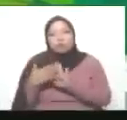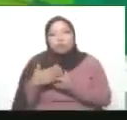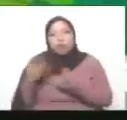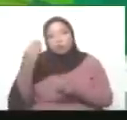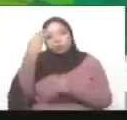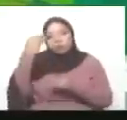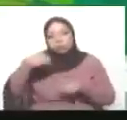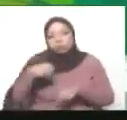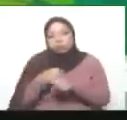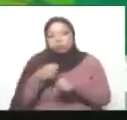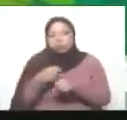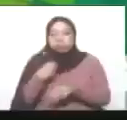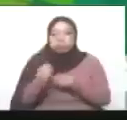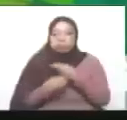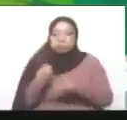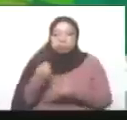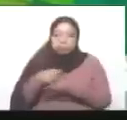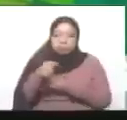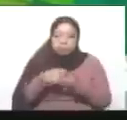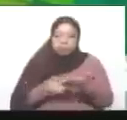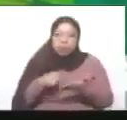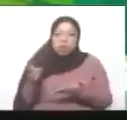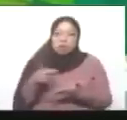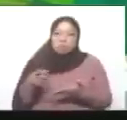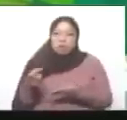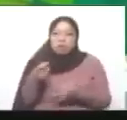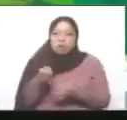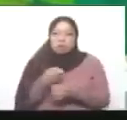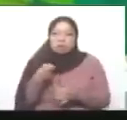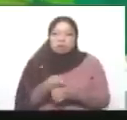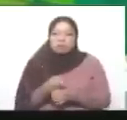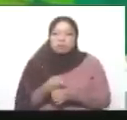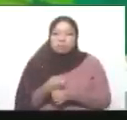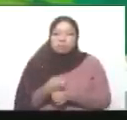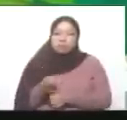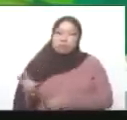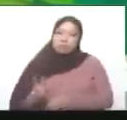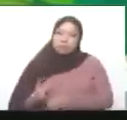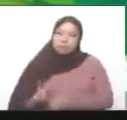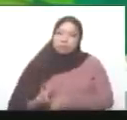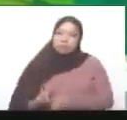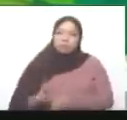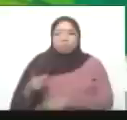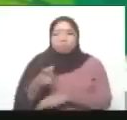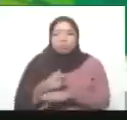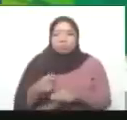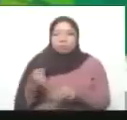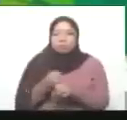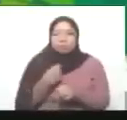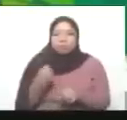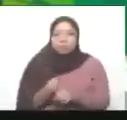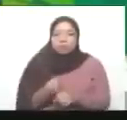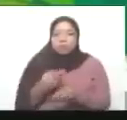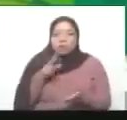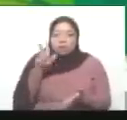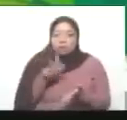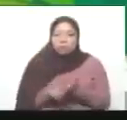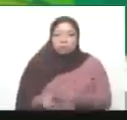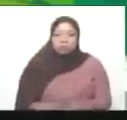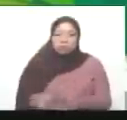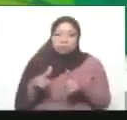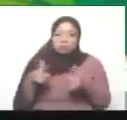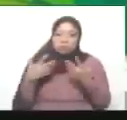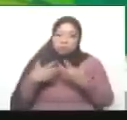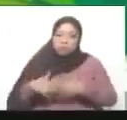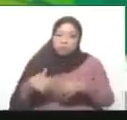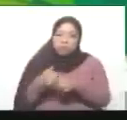controversia tiene que ser con la firma de ambos gobiernos con el beneplácito de ambos gobiernos con la aprobación pública y